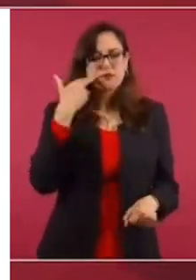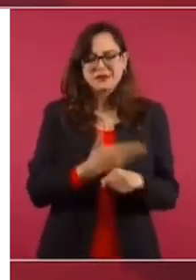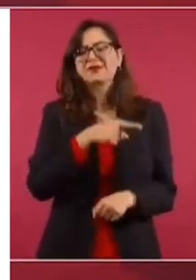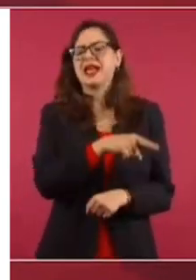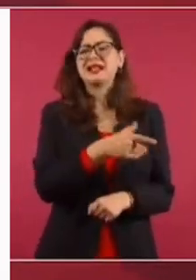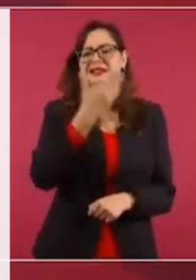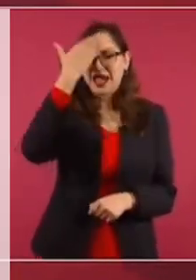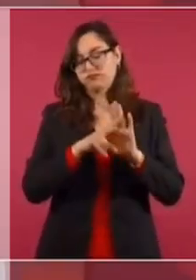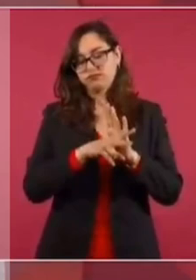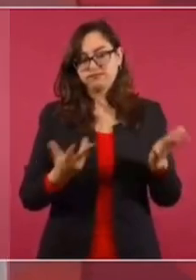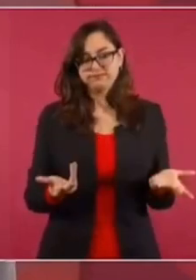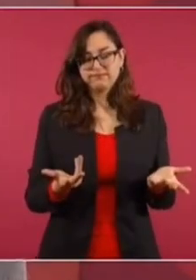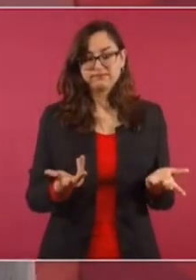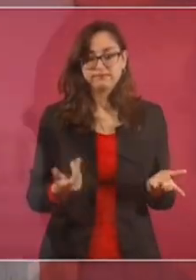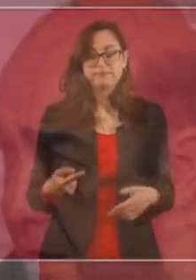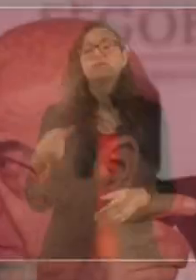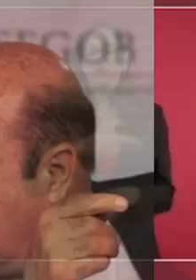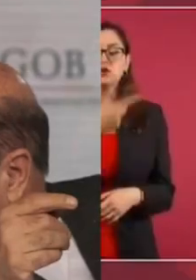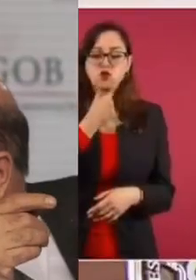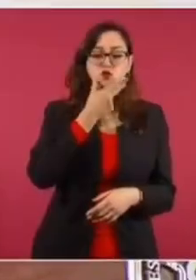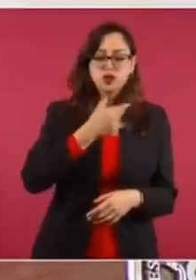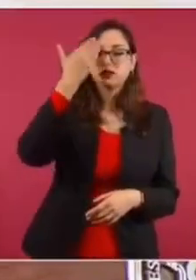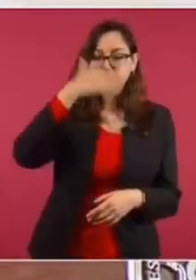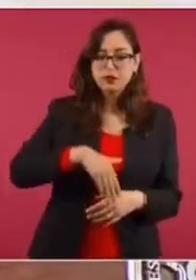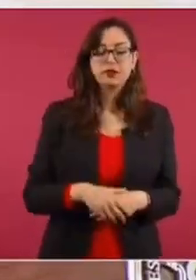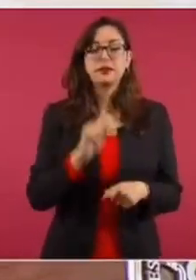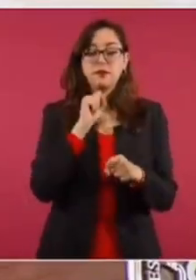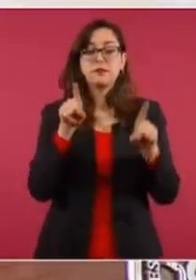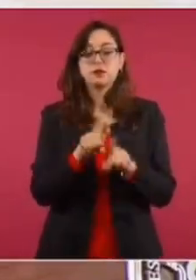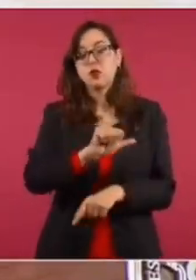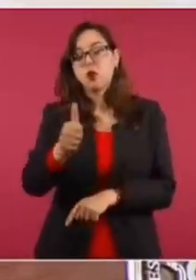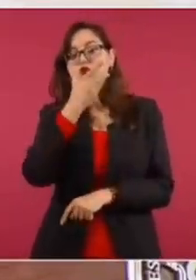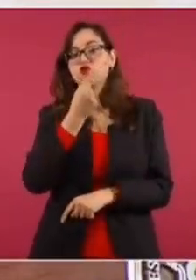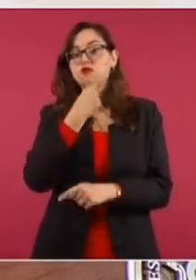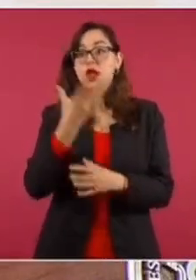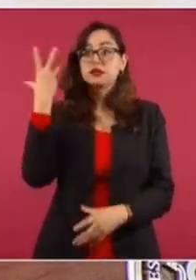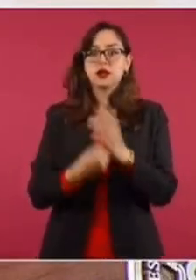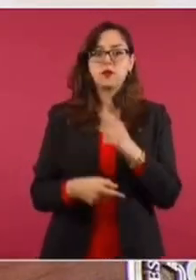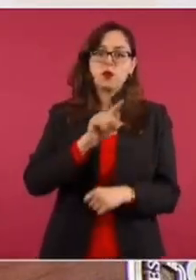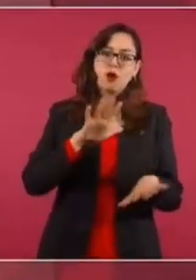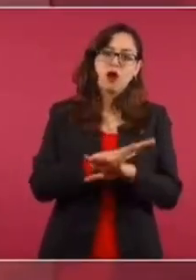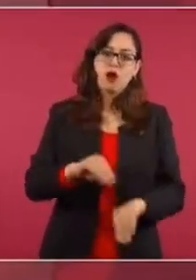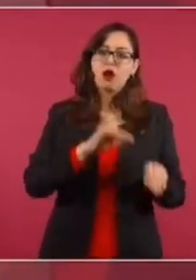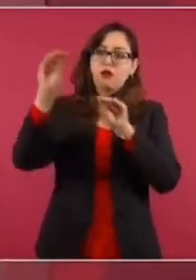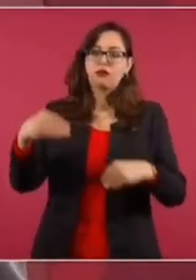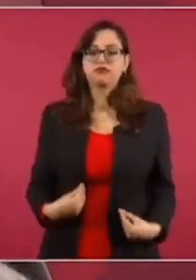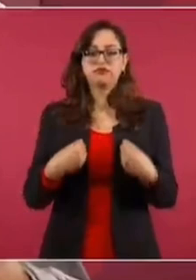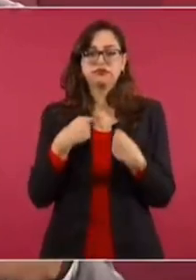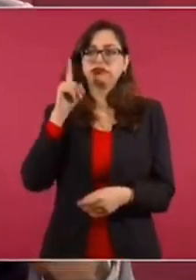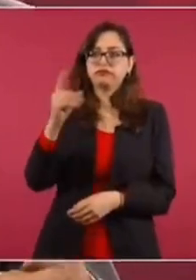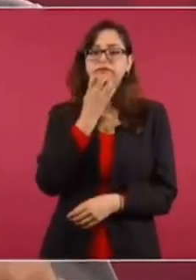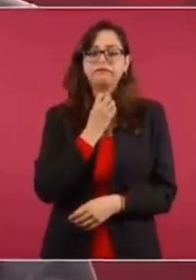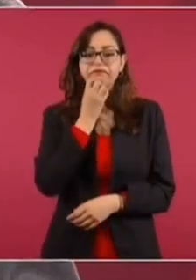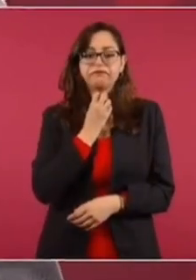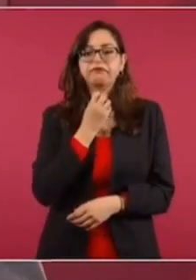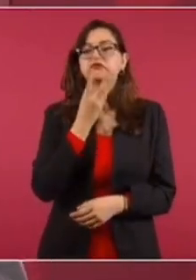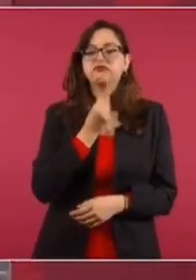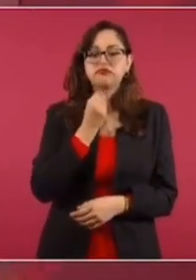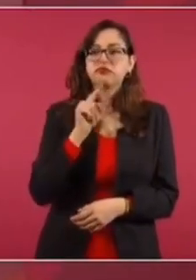asume como responsable. Y el señor que está en Israel y otros más. Entonces él tiene derecho a